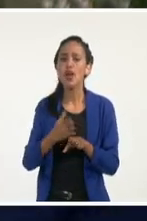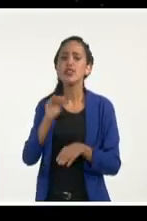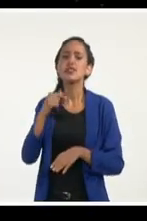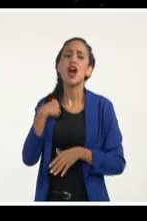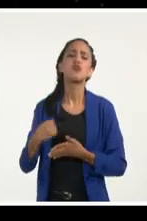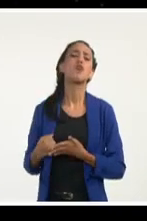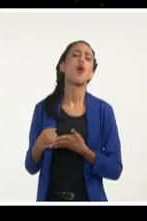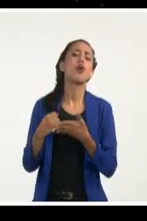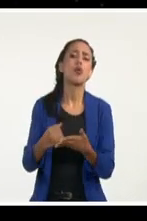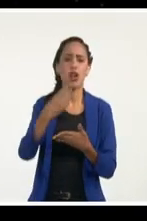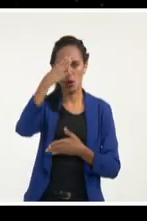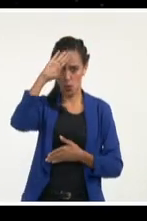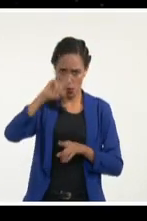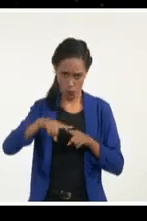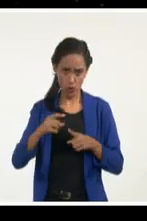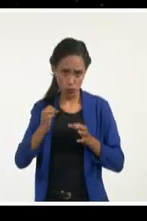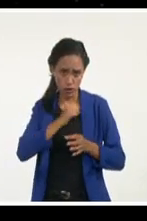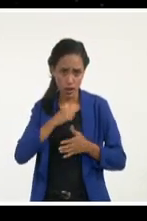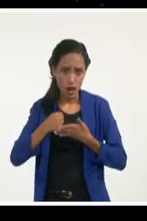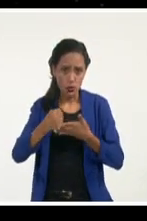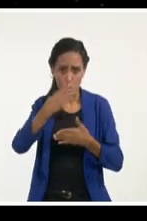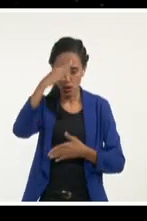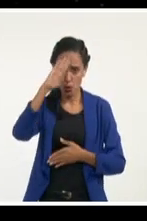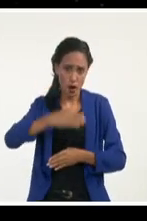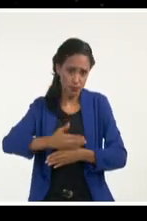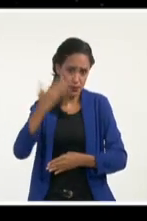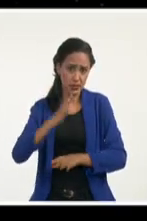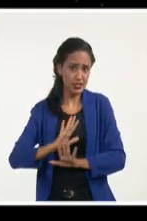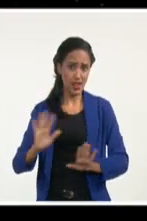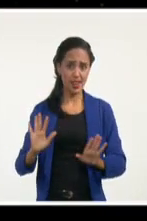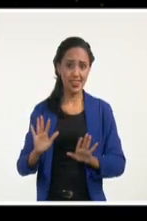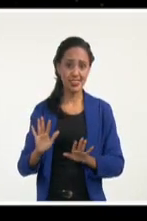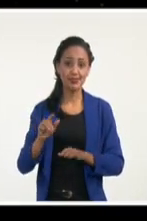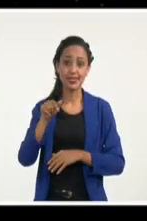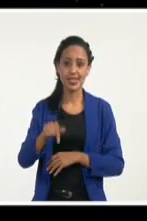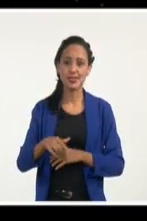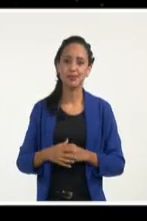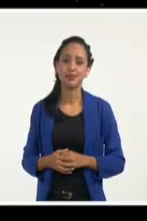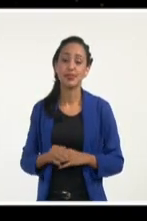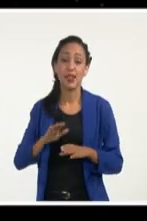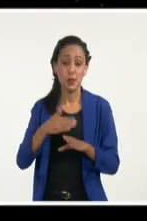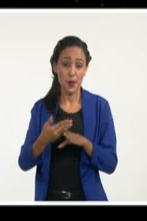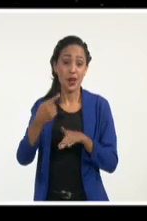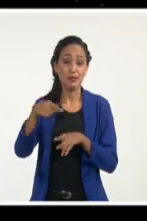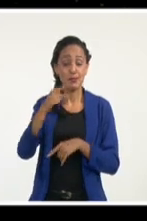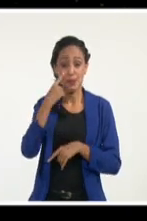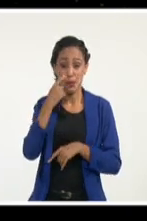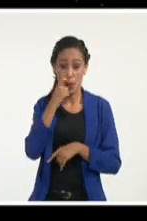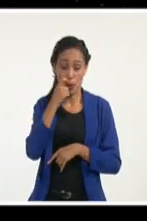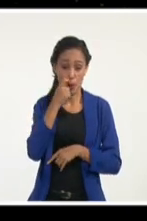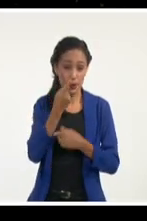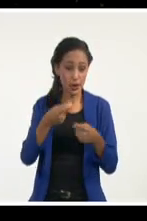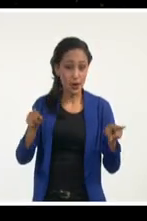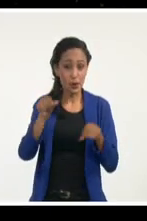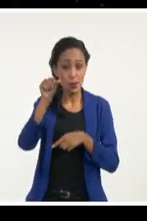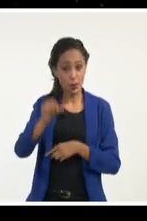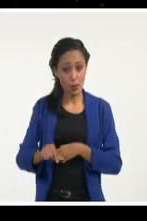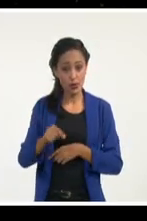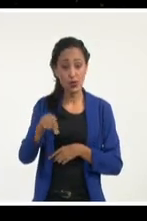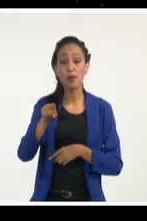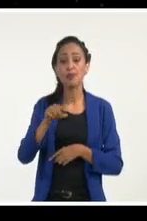el bloqueo. Paradójicamente, mientras se llama a una intervención a Cuba, el destacado compositor y músico británico